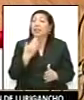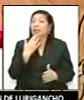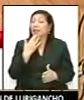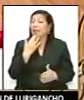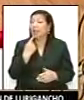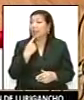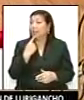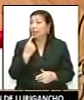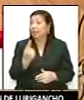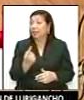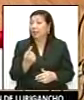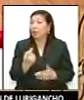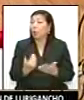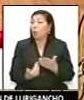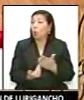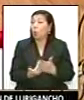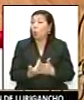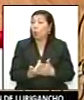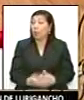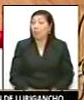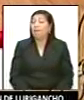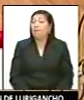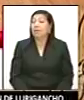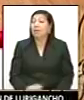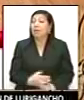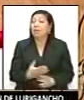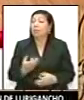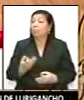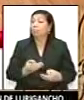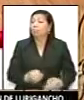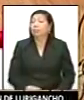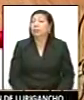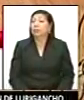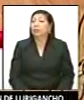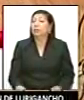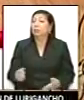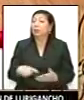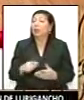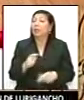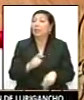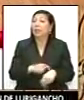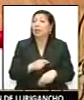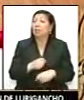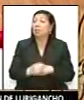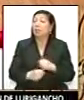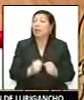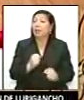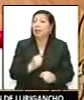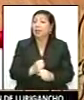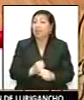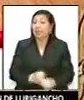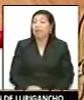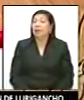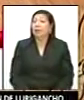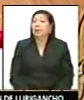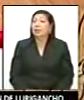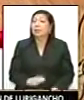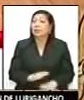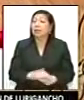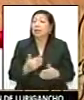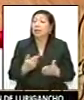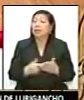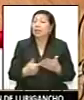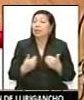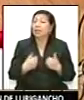establece una nueva forma de cálculo de la compensación por tiempo de servicio. Al respecto, debe